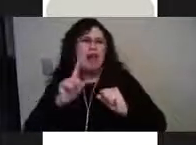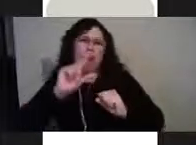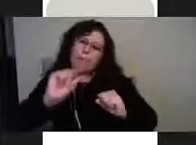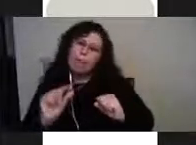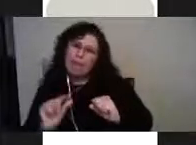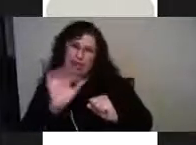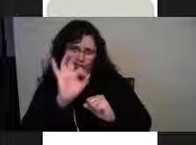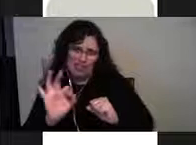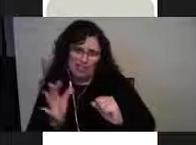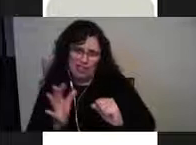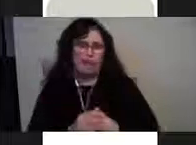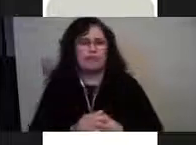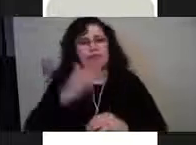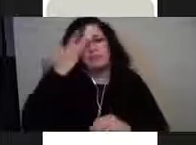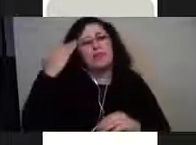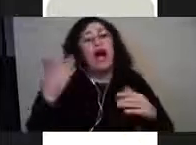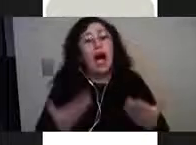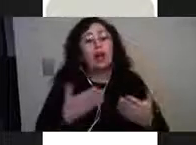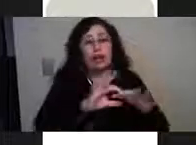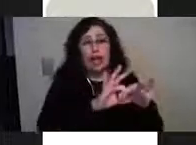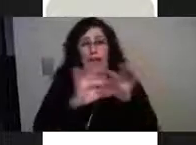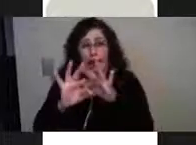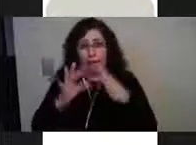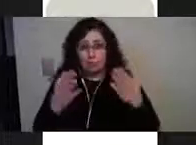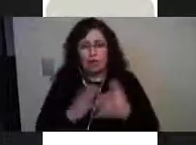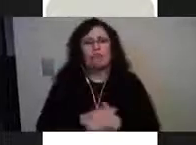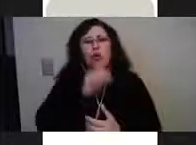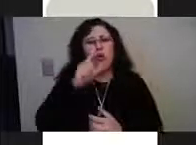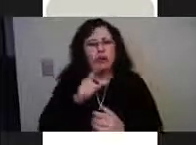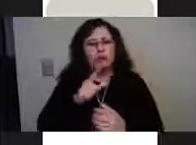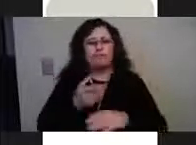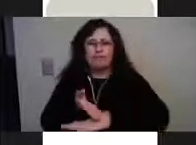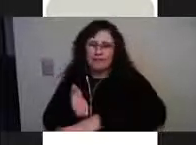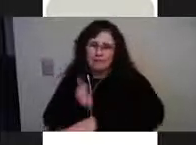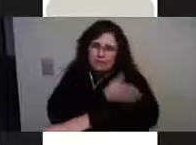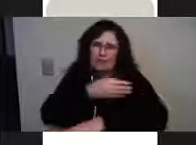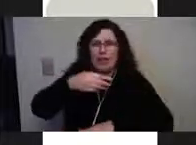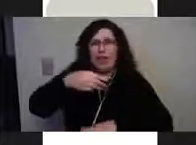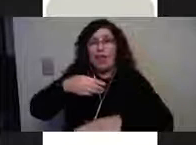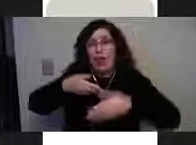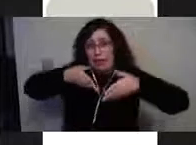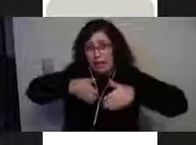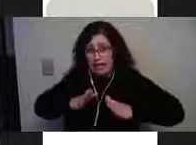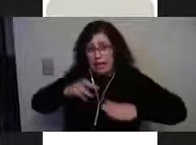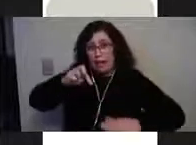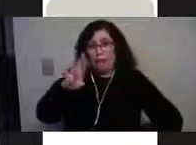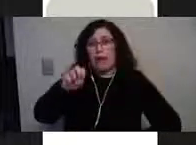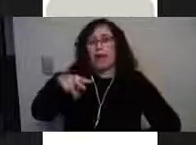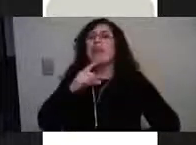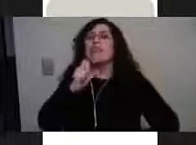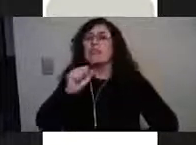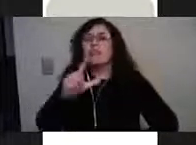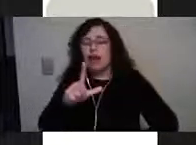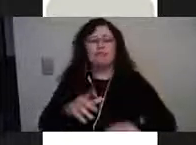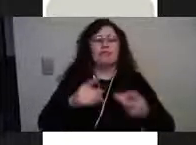cerebrales desde su origen se reconoce como de causas prenatales, ¿cierto? Es decir, antes del nacimiento, en el periodo